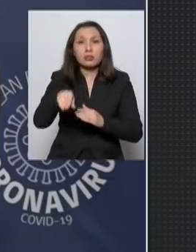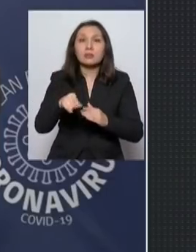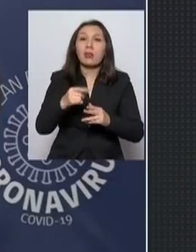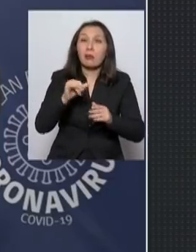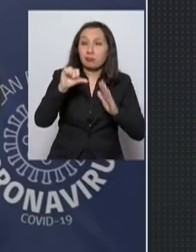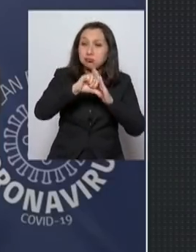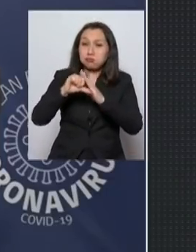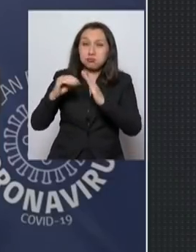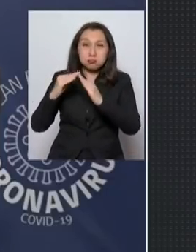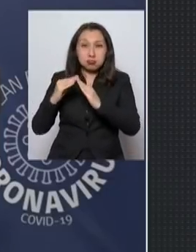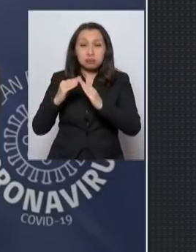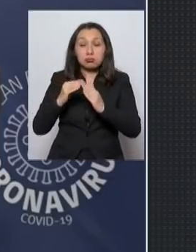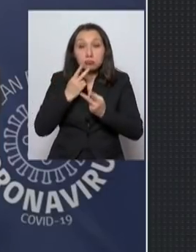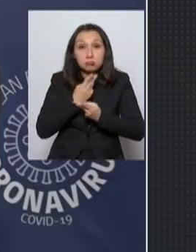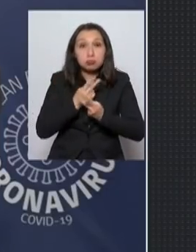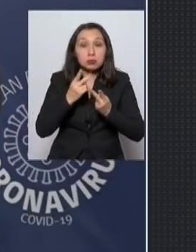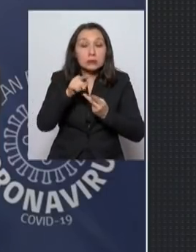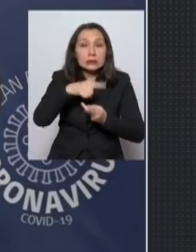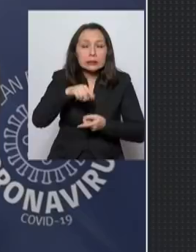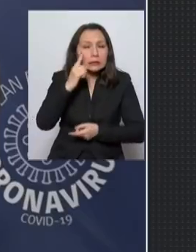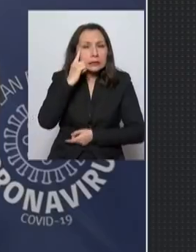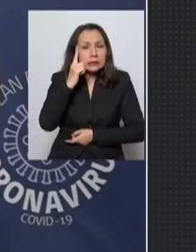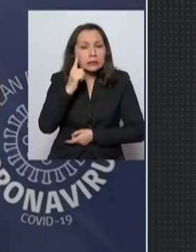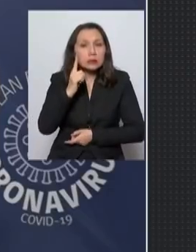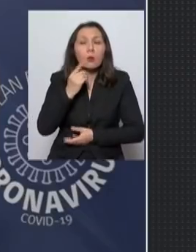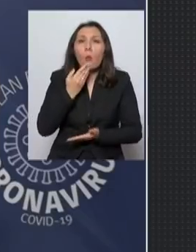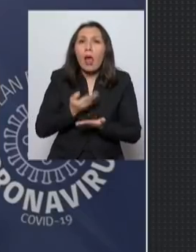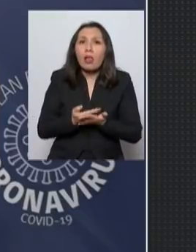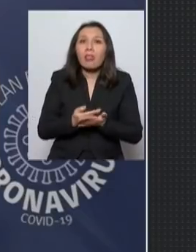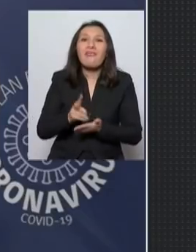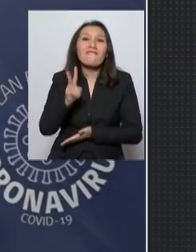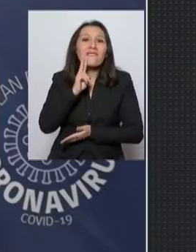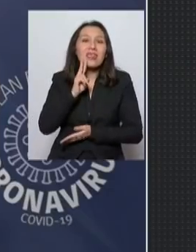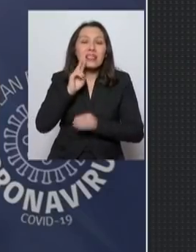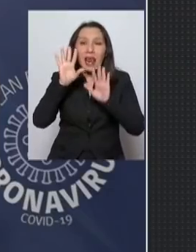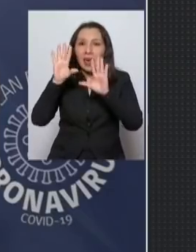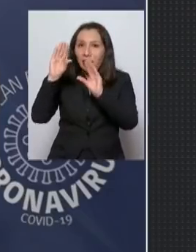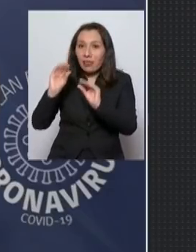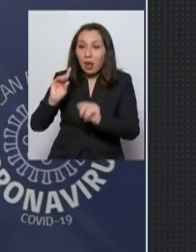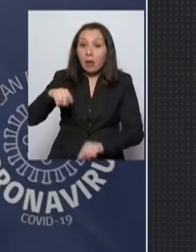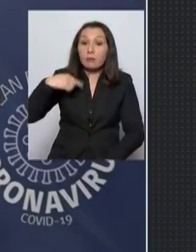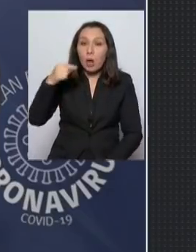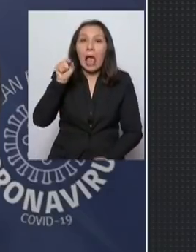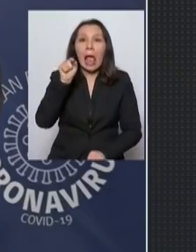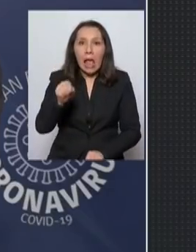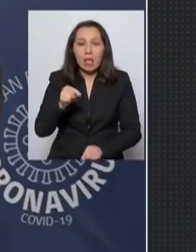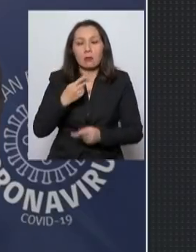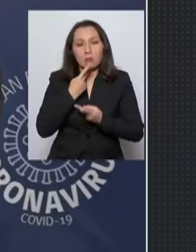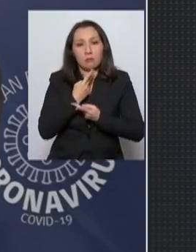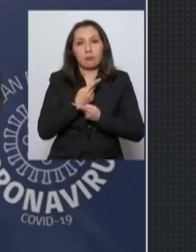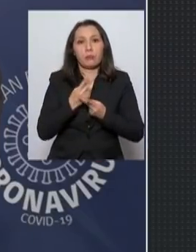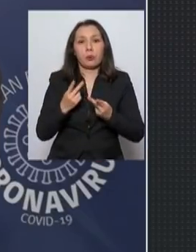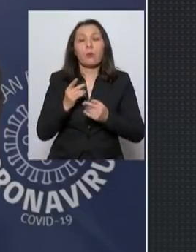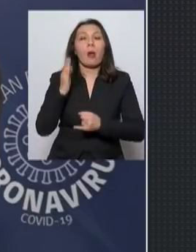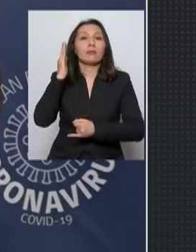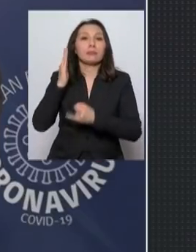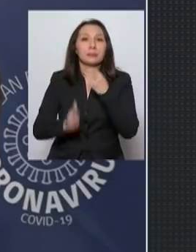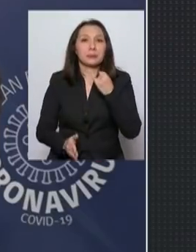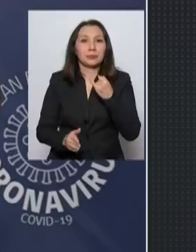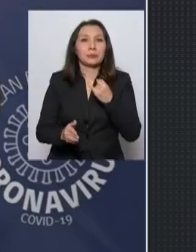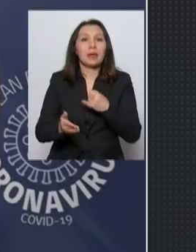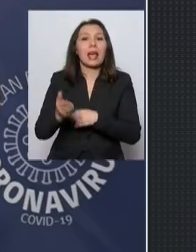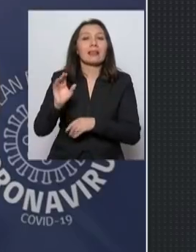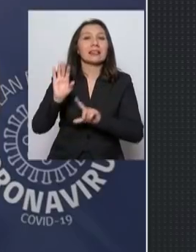algo que se debe implementar a partir de este viernes a las 22 horas, que es el momento en que vence